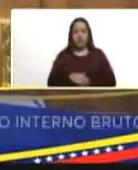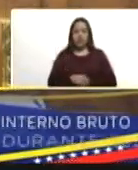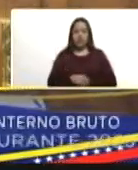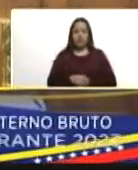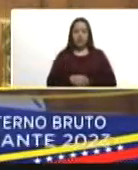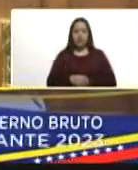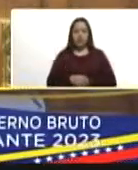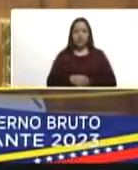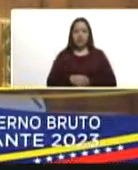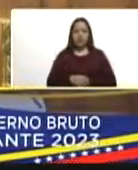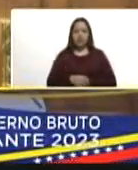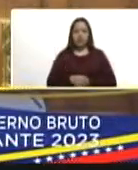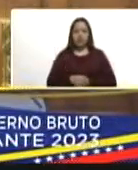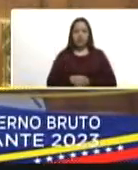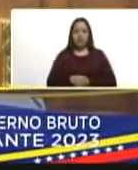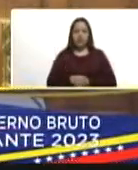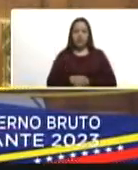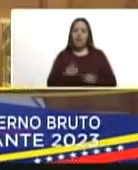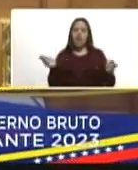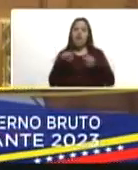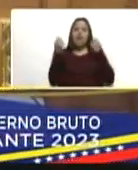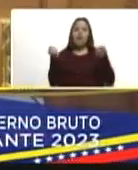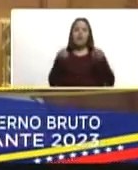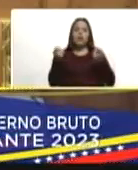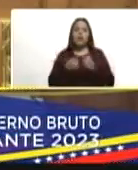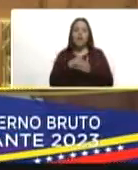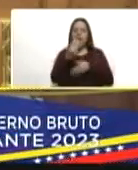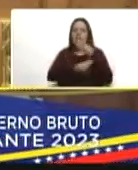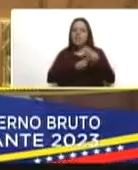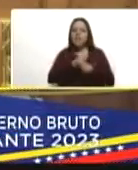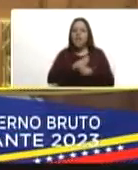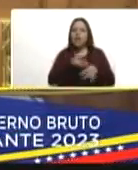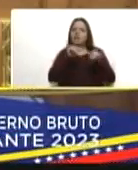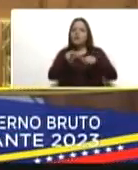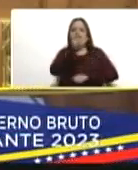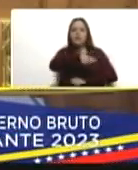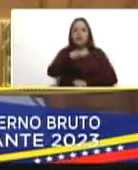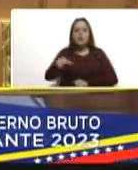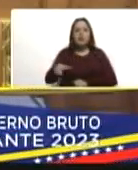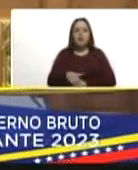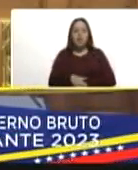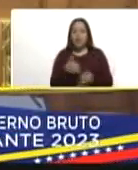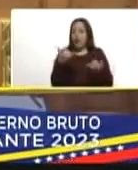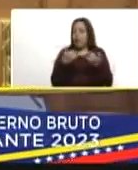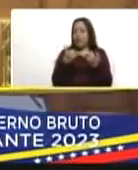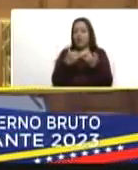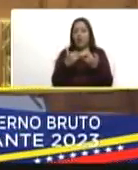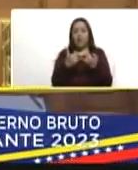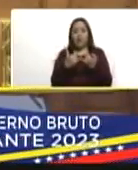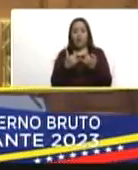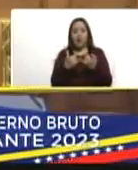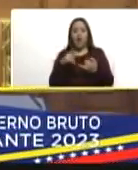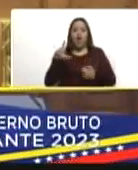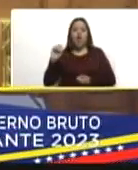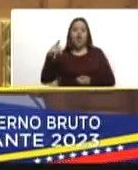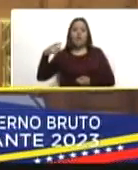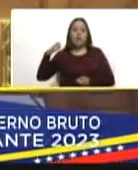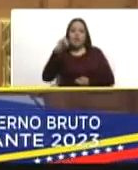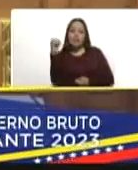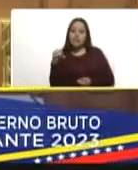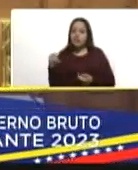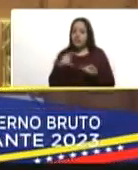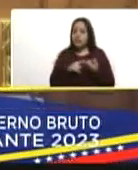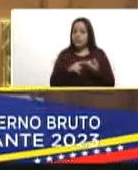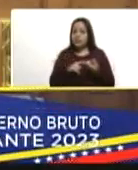no y las campañas la hacía la misma gente de los apellidos los Lope